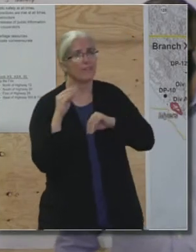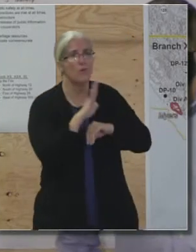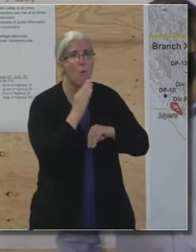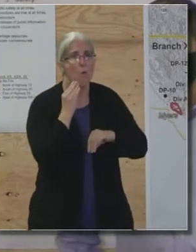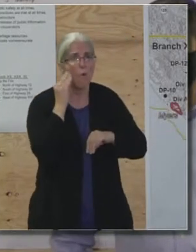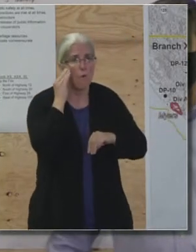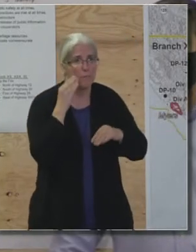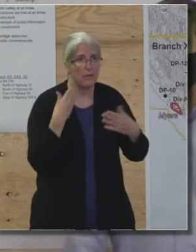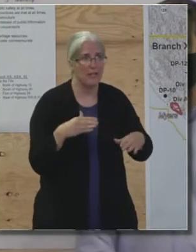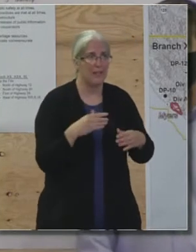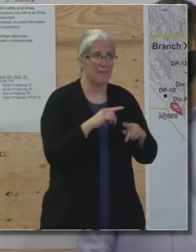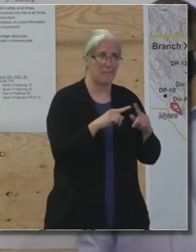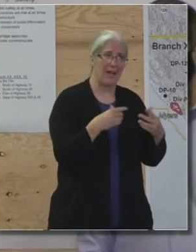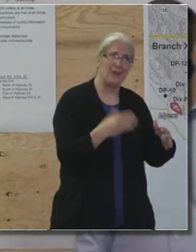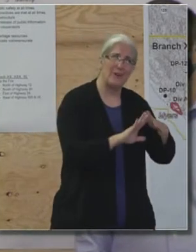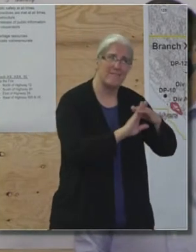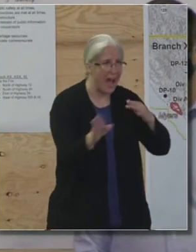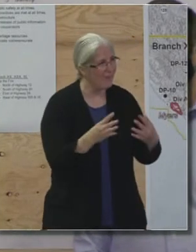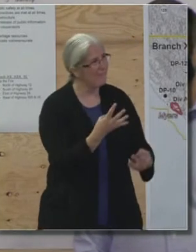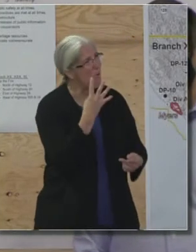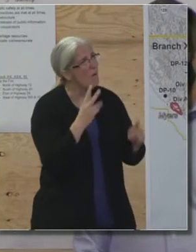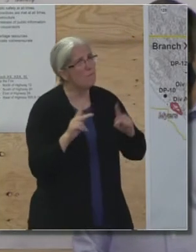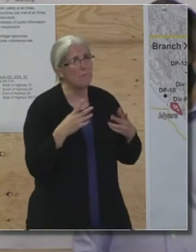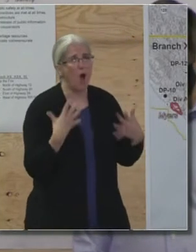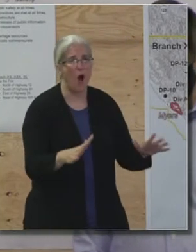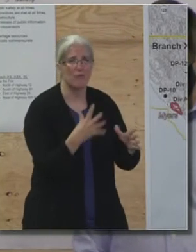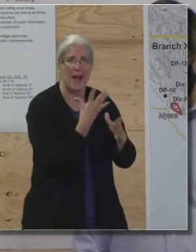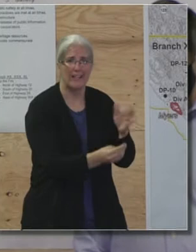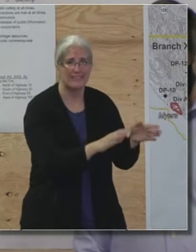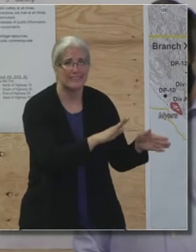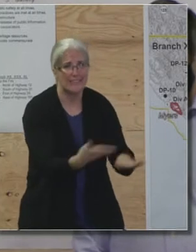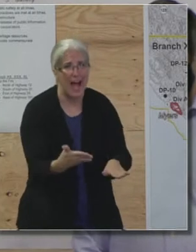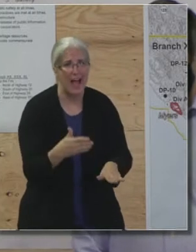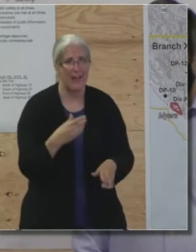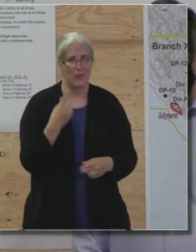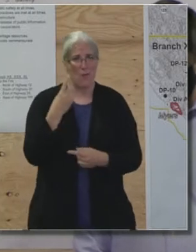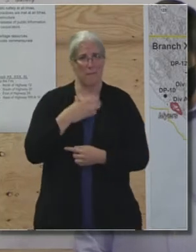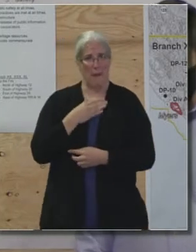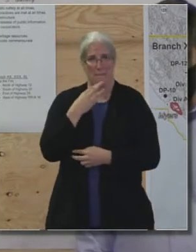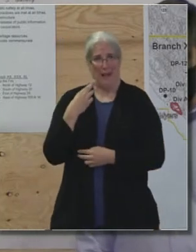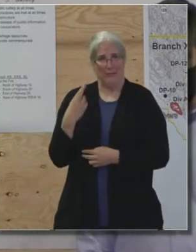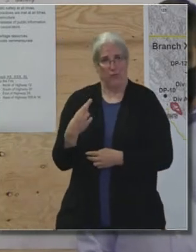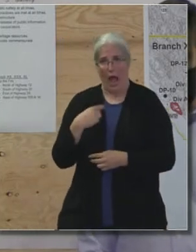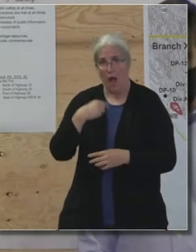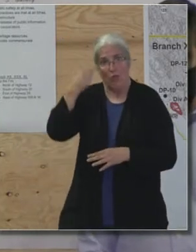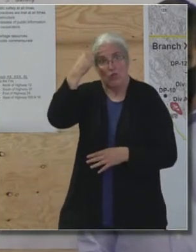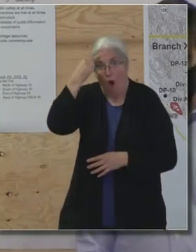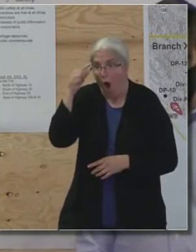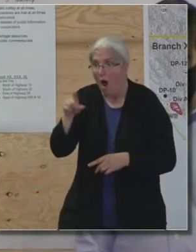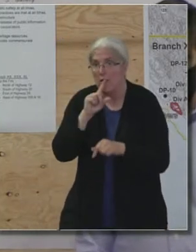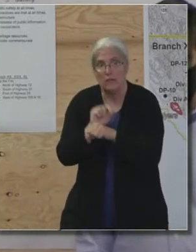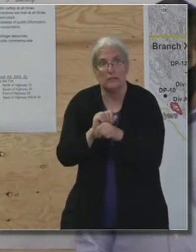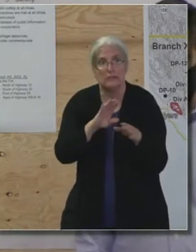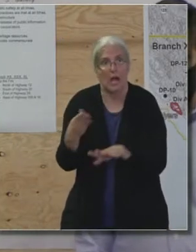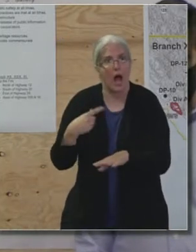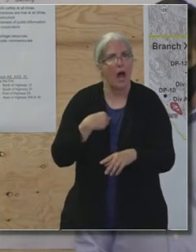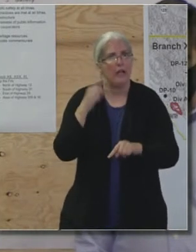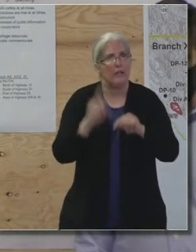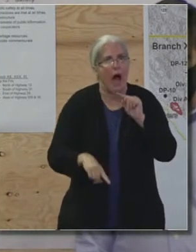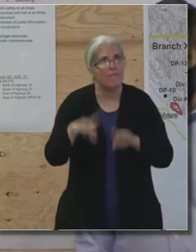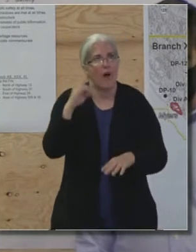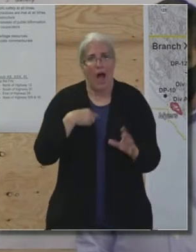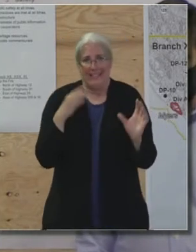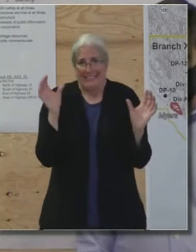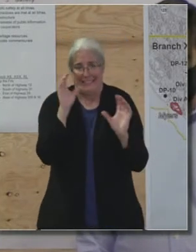vidas perdí a mi mejor amiga no la encontramos por 12 horas ella está bien en su hogar está bien pero tengo muy buenos amigos